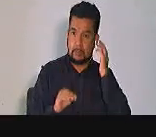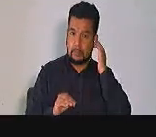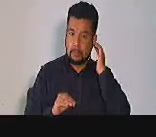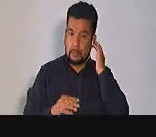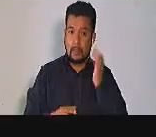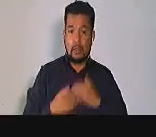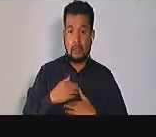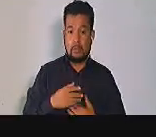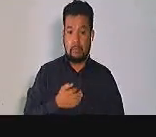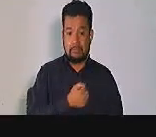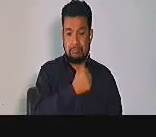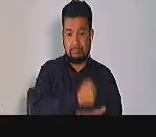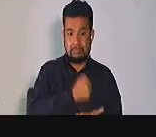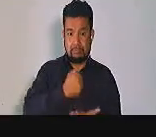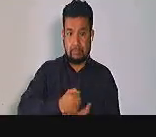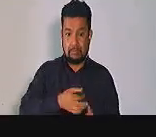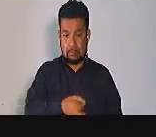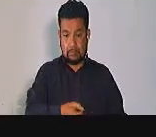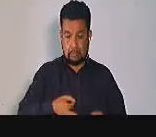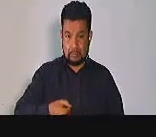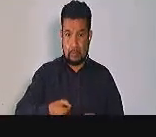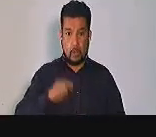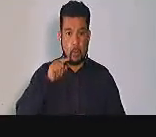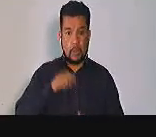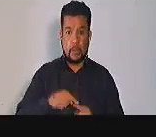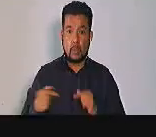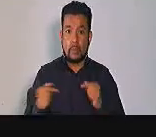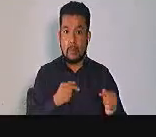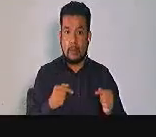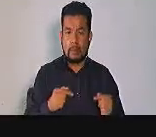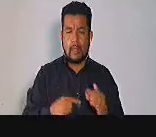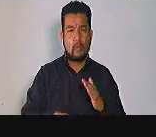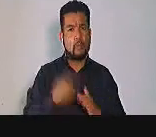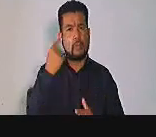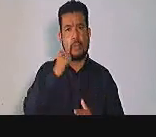ponencias que hayan sido presentadas para debatirlas de una vez